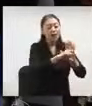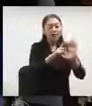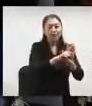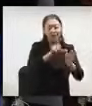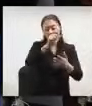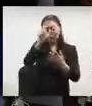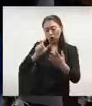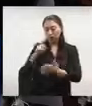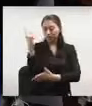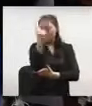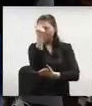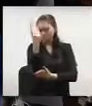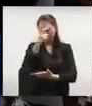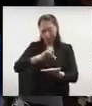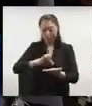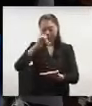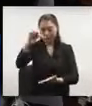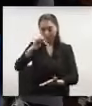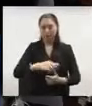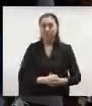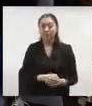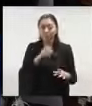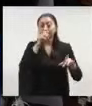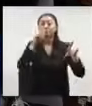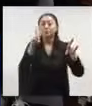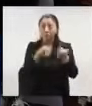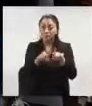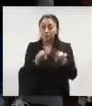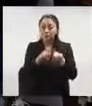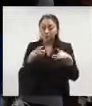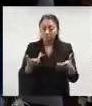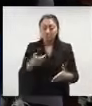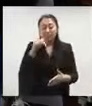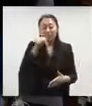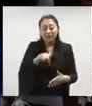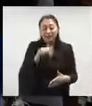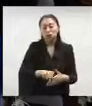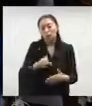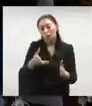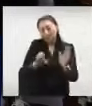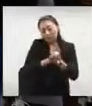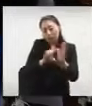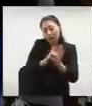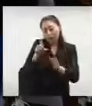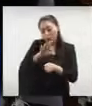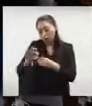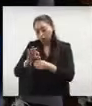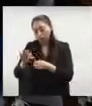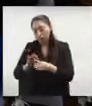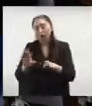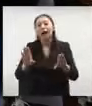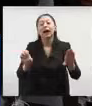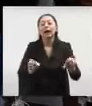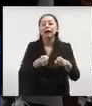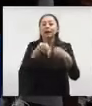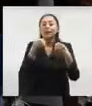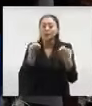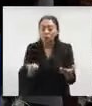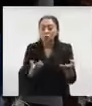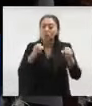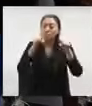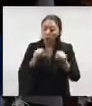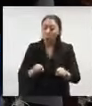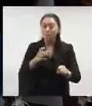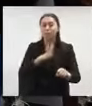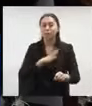más importantes del país. Y además, si esto no funcionara, la posibilidad de una